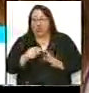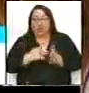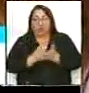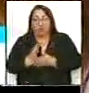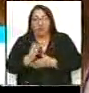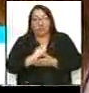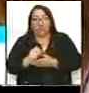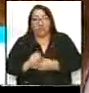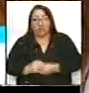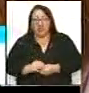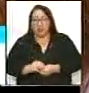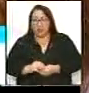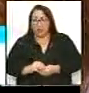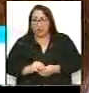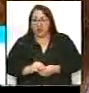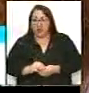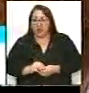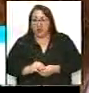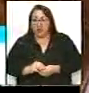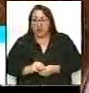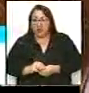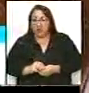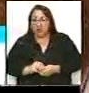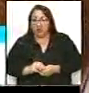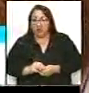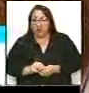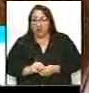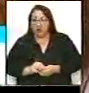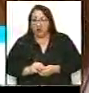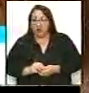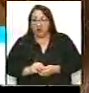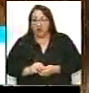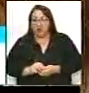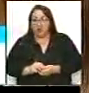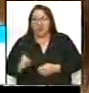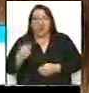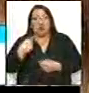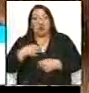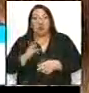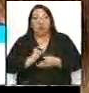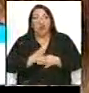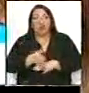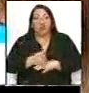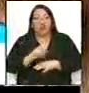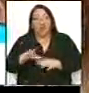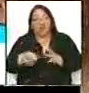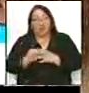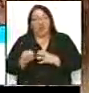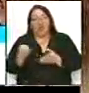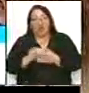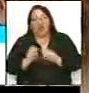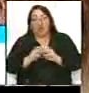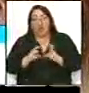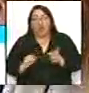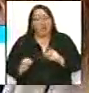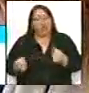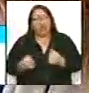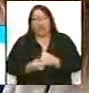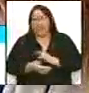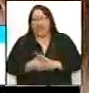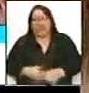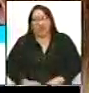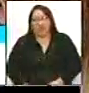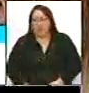su inscripción como resultado de esa elección. Si no, perderá su inscripción. Eso es parte de lo que tenemos acá clarísimo. Eso no afecta al